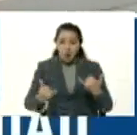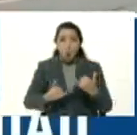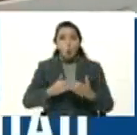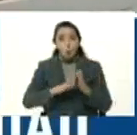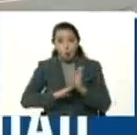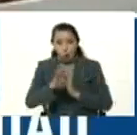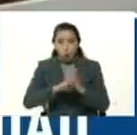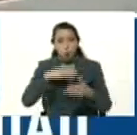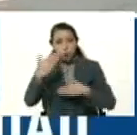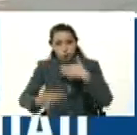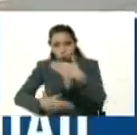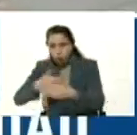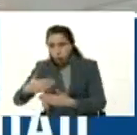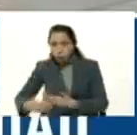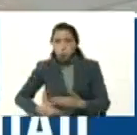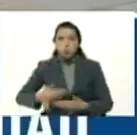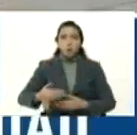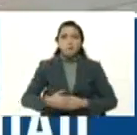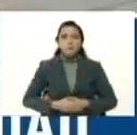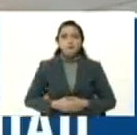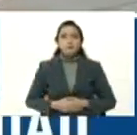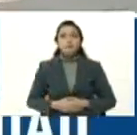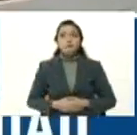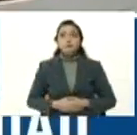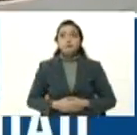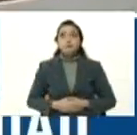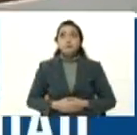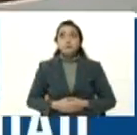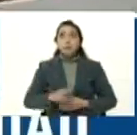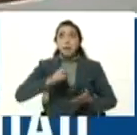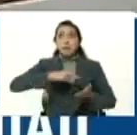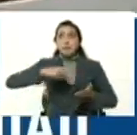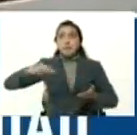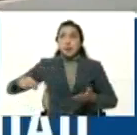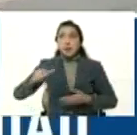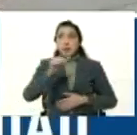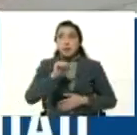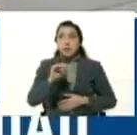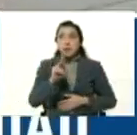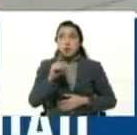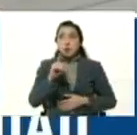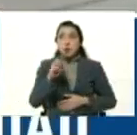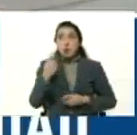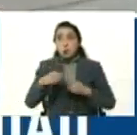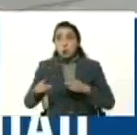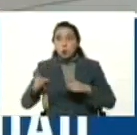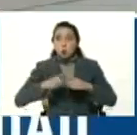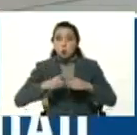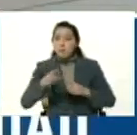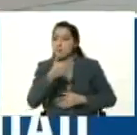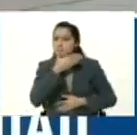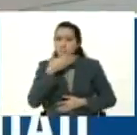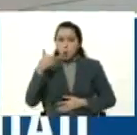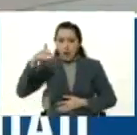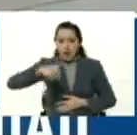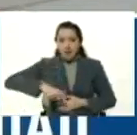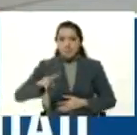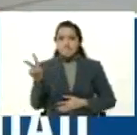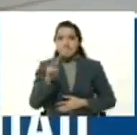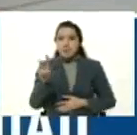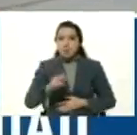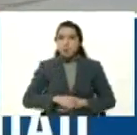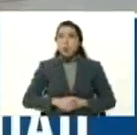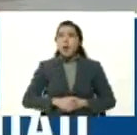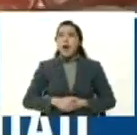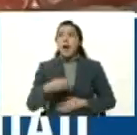los molinos de nuestro país. Correcto. Pasta Sindoni, pasta Capri, lo mejor de Venezuela y de